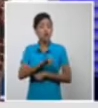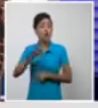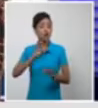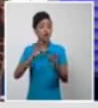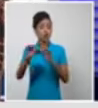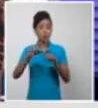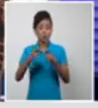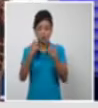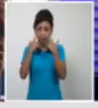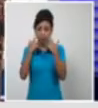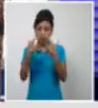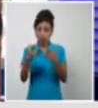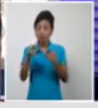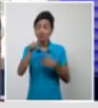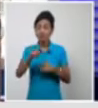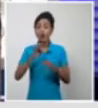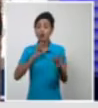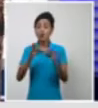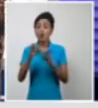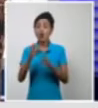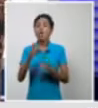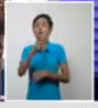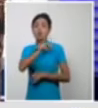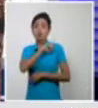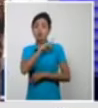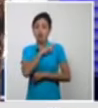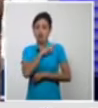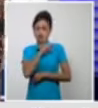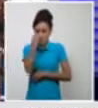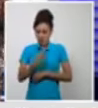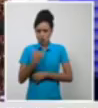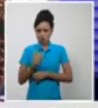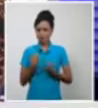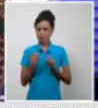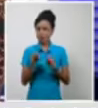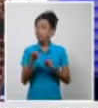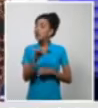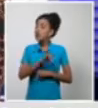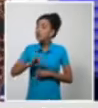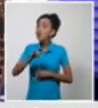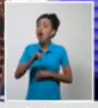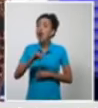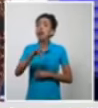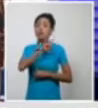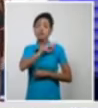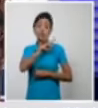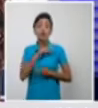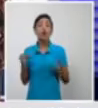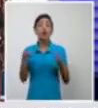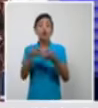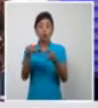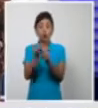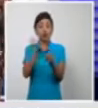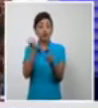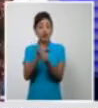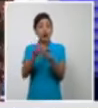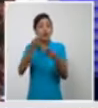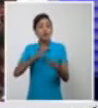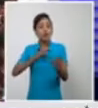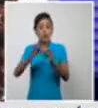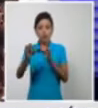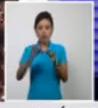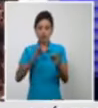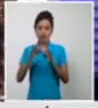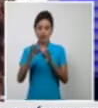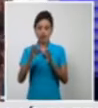no solamente es una responsabilidad individual, también el cuidado es una responsabilidad colectiva. Uno tiene que velar por sí y también por los